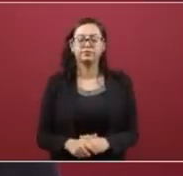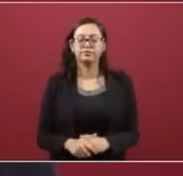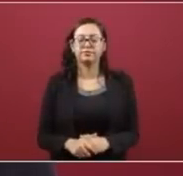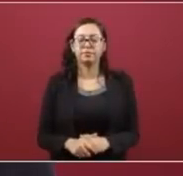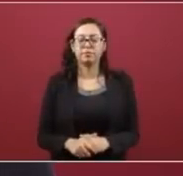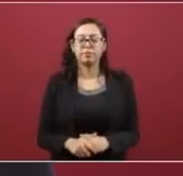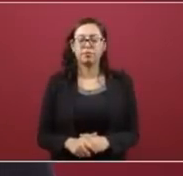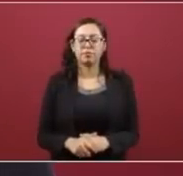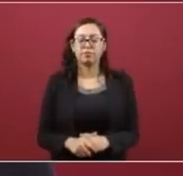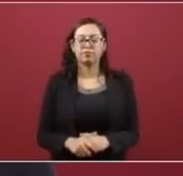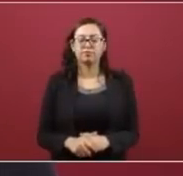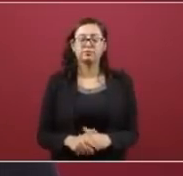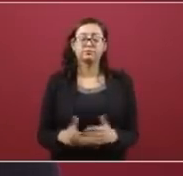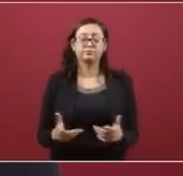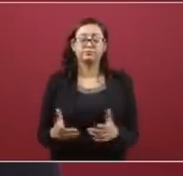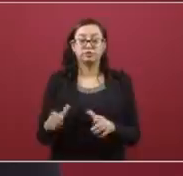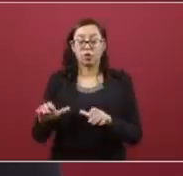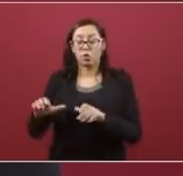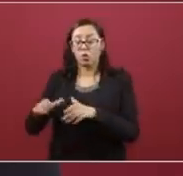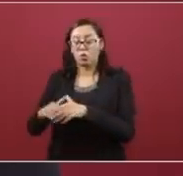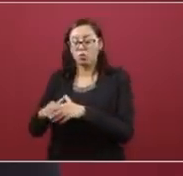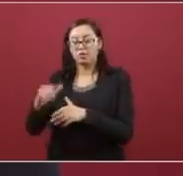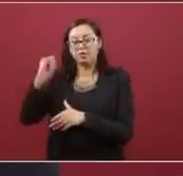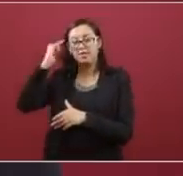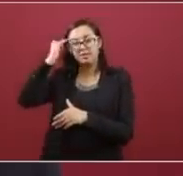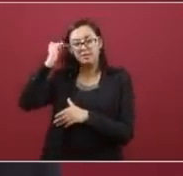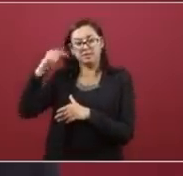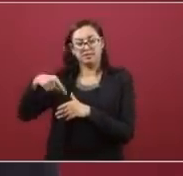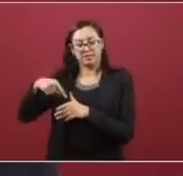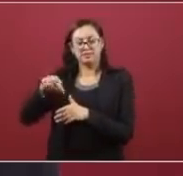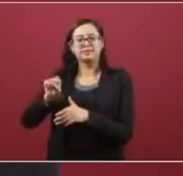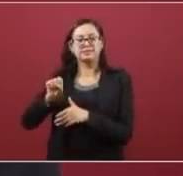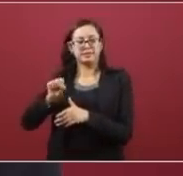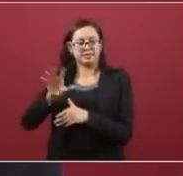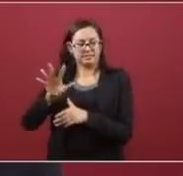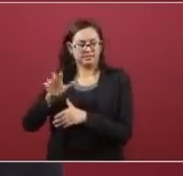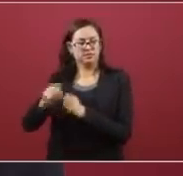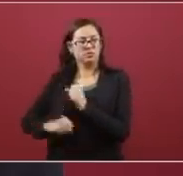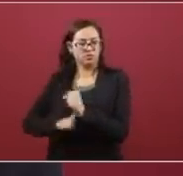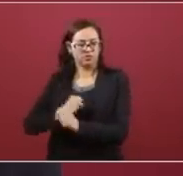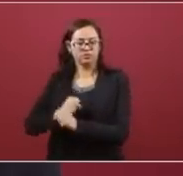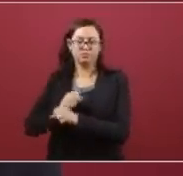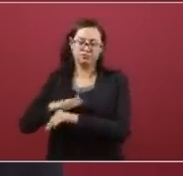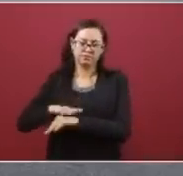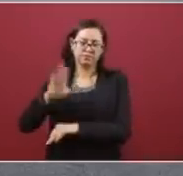Y en caso de comunidades indígenas, a partir de los 65 años.